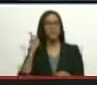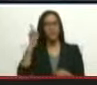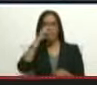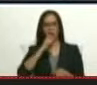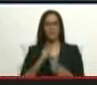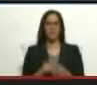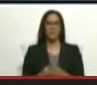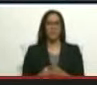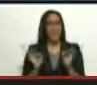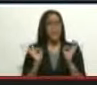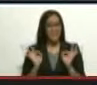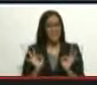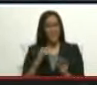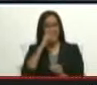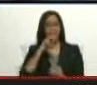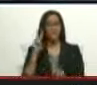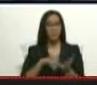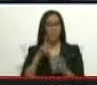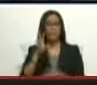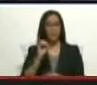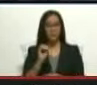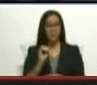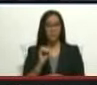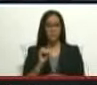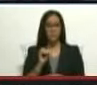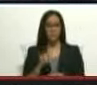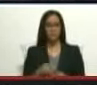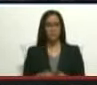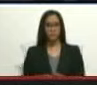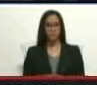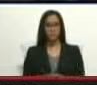Y precisamente en el año 2020,